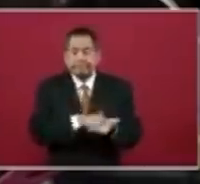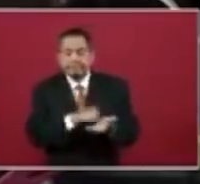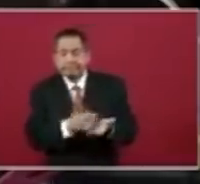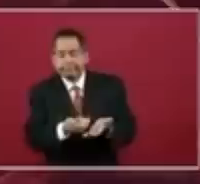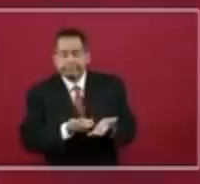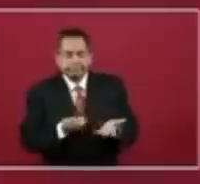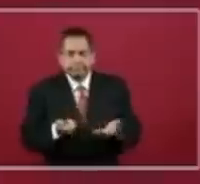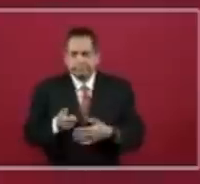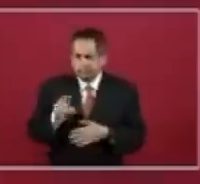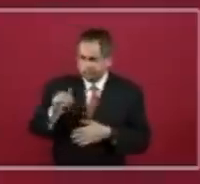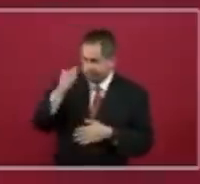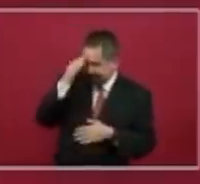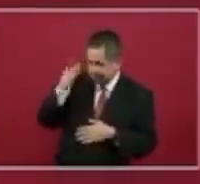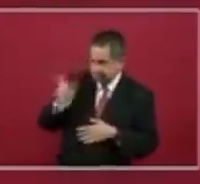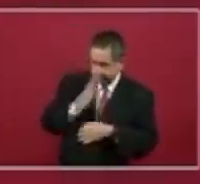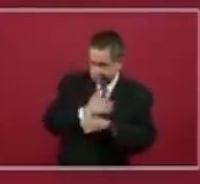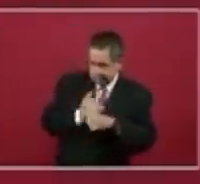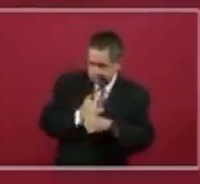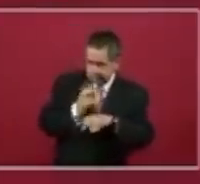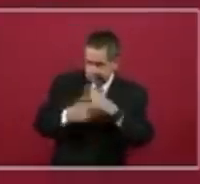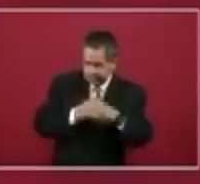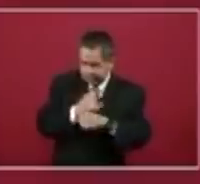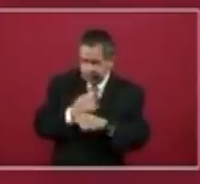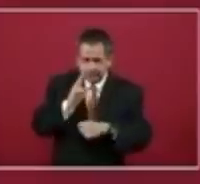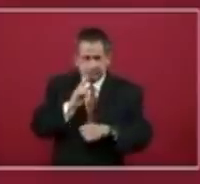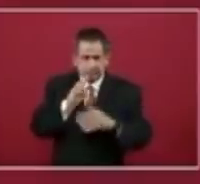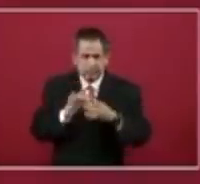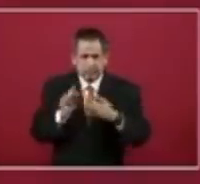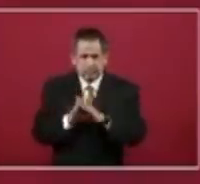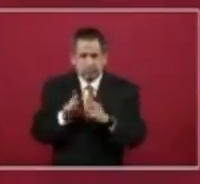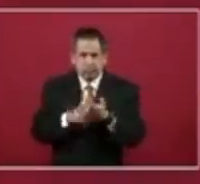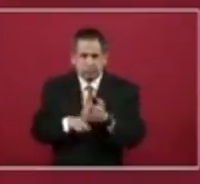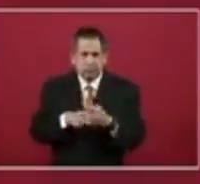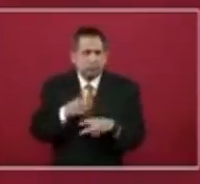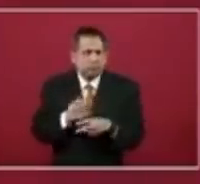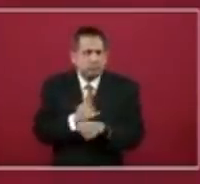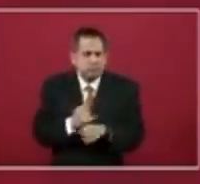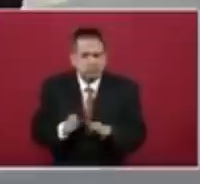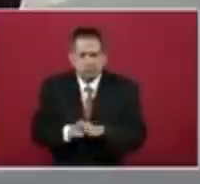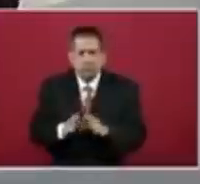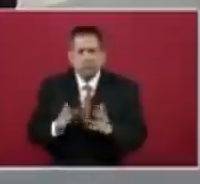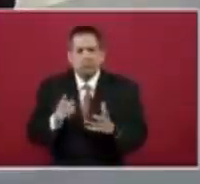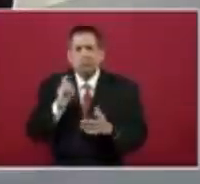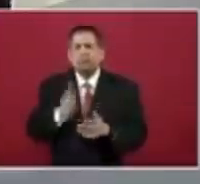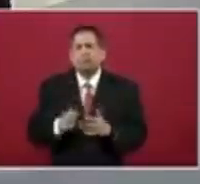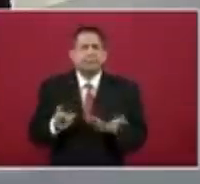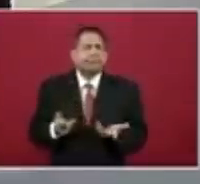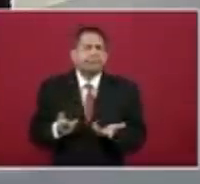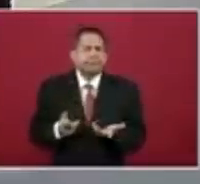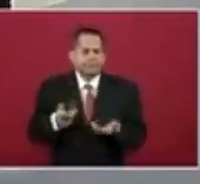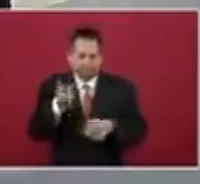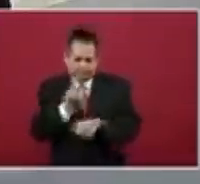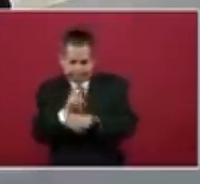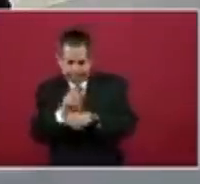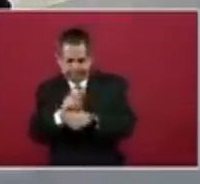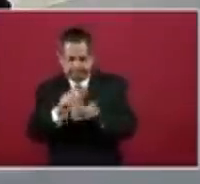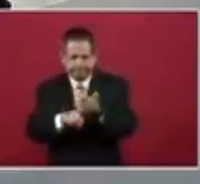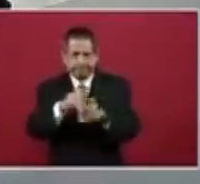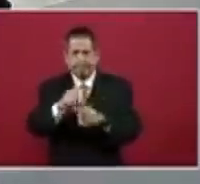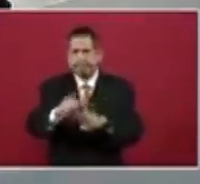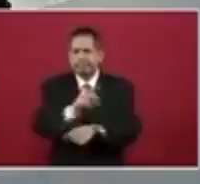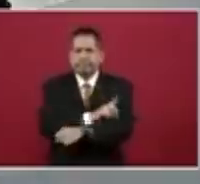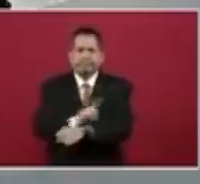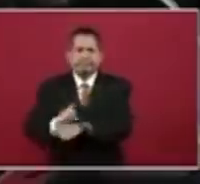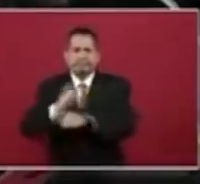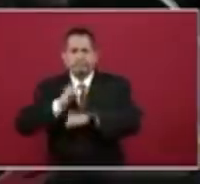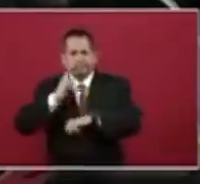Quisiera preguntarle si esto se está investigando ya, si esto se va a investigar a supervisores y a